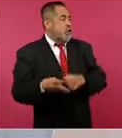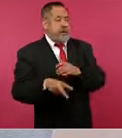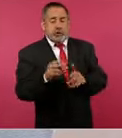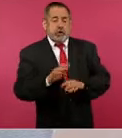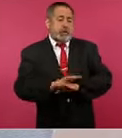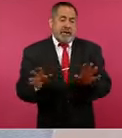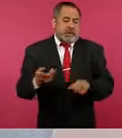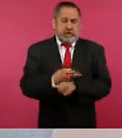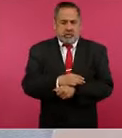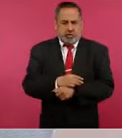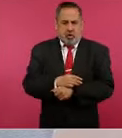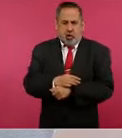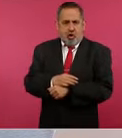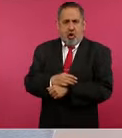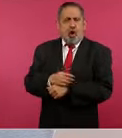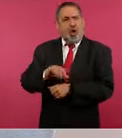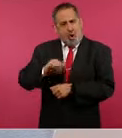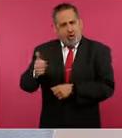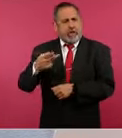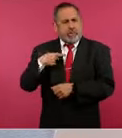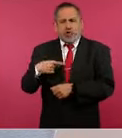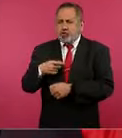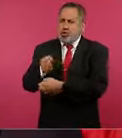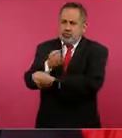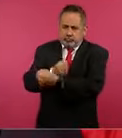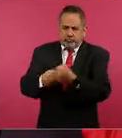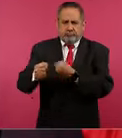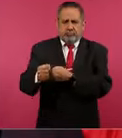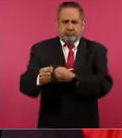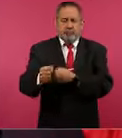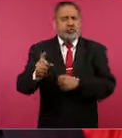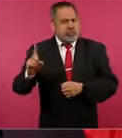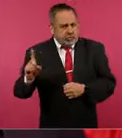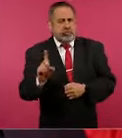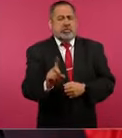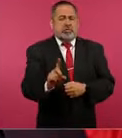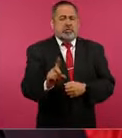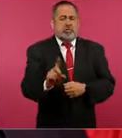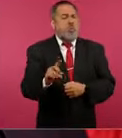En política los vacíos de poder siempre se llenan.